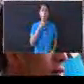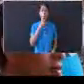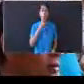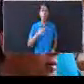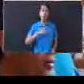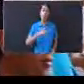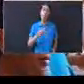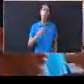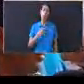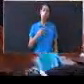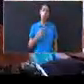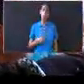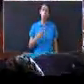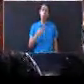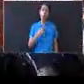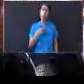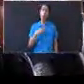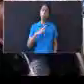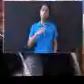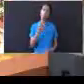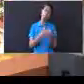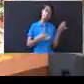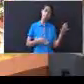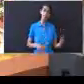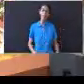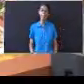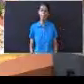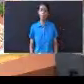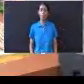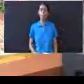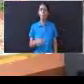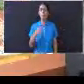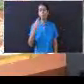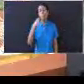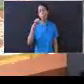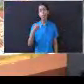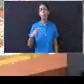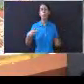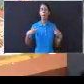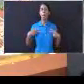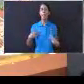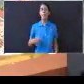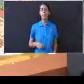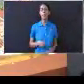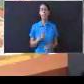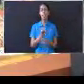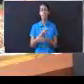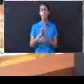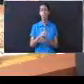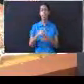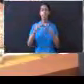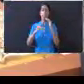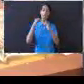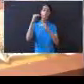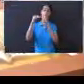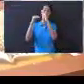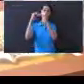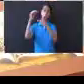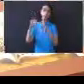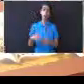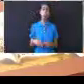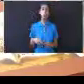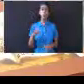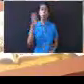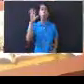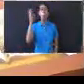Uno se tenga que ir. Pero hay que permitir la restauración porque es un decreto de